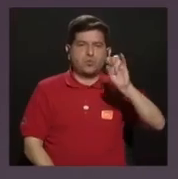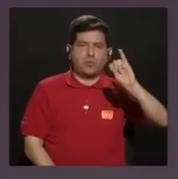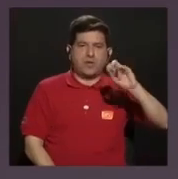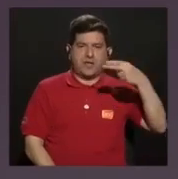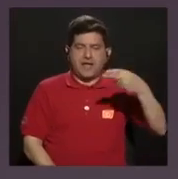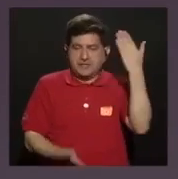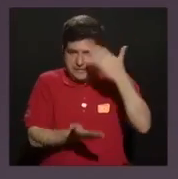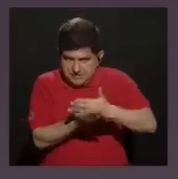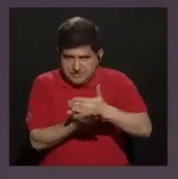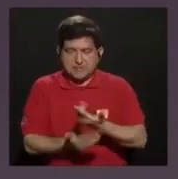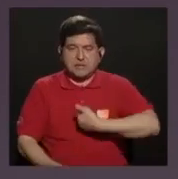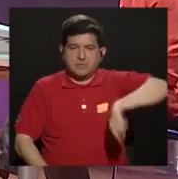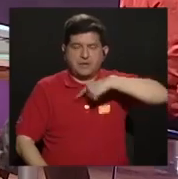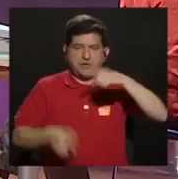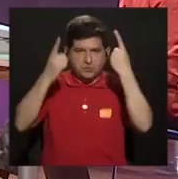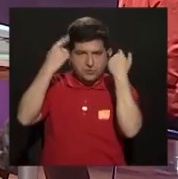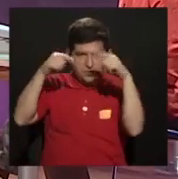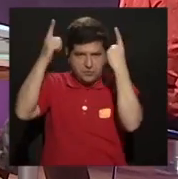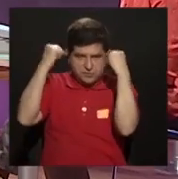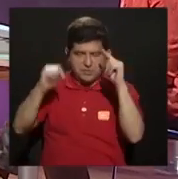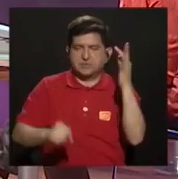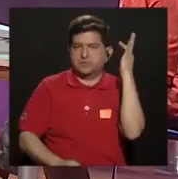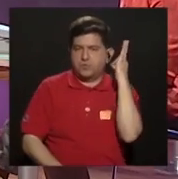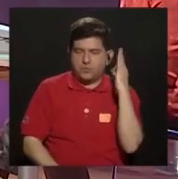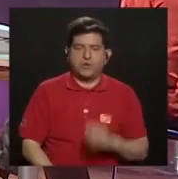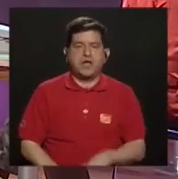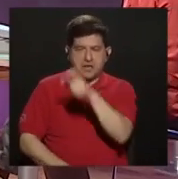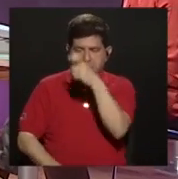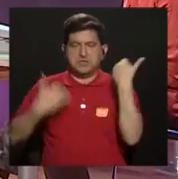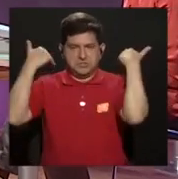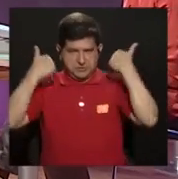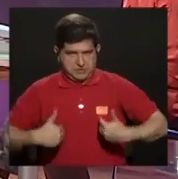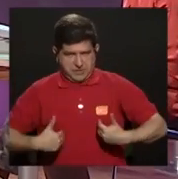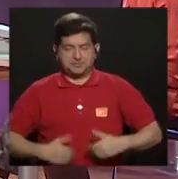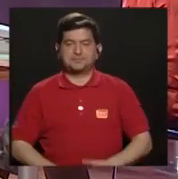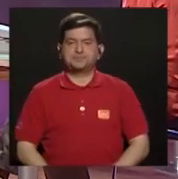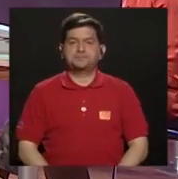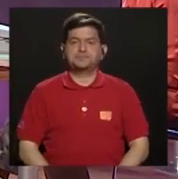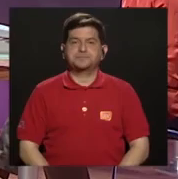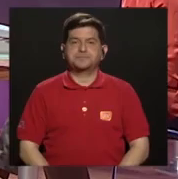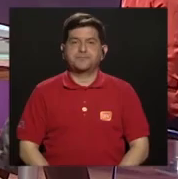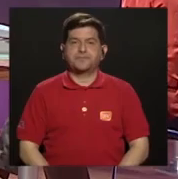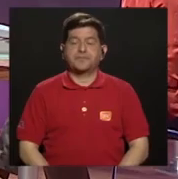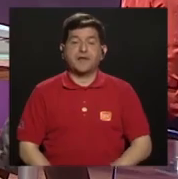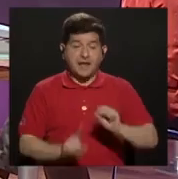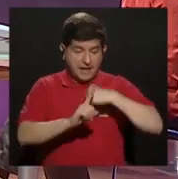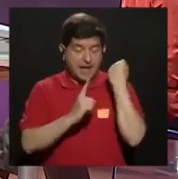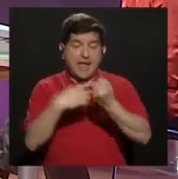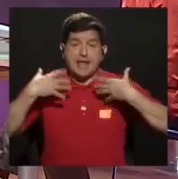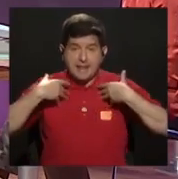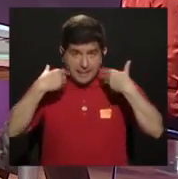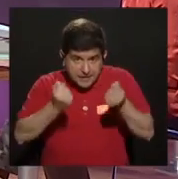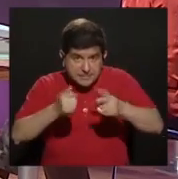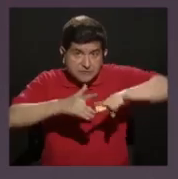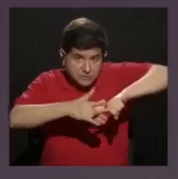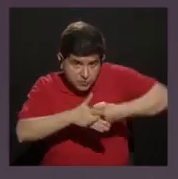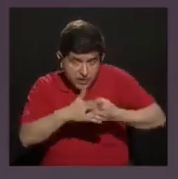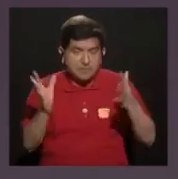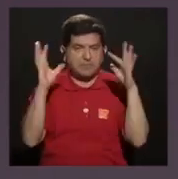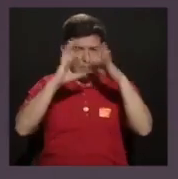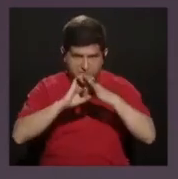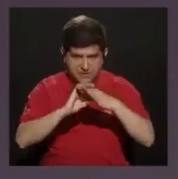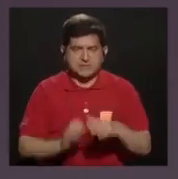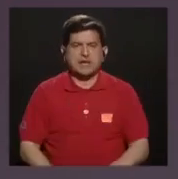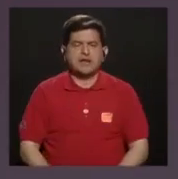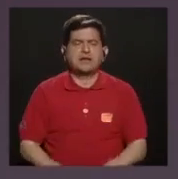para poder realizarnos como seres humanos y como mujeres. Por supuesto. Con base a esto, ¿verdad?, de la salud, pues bueno, empezamos juntas y hicimos